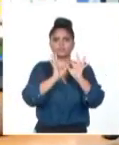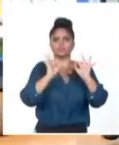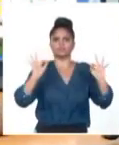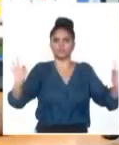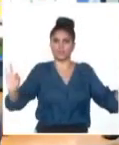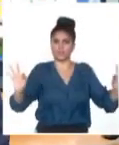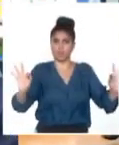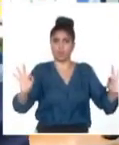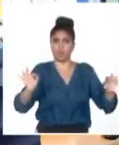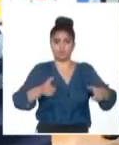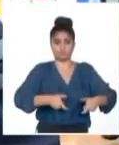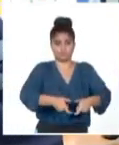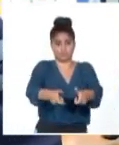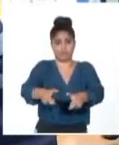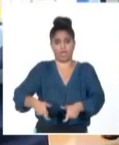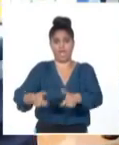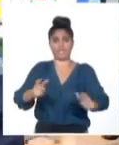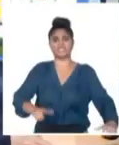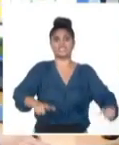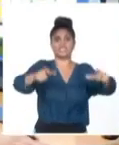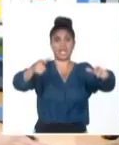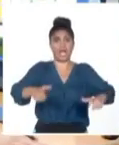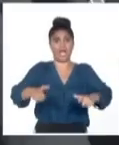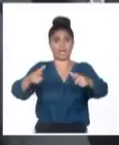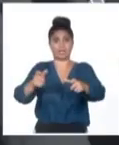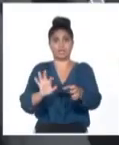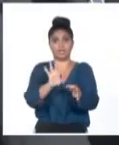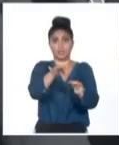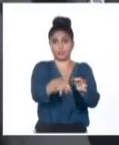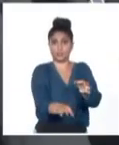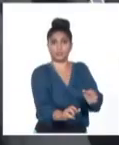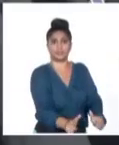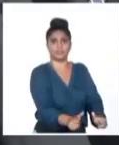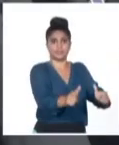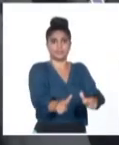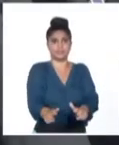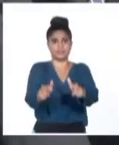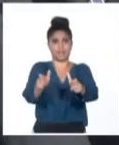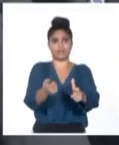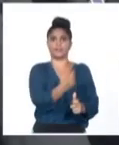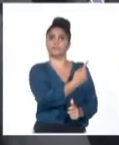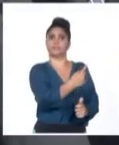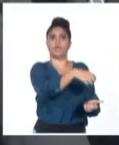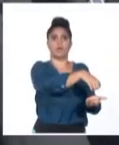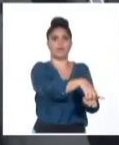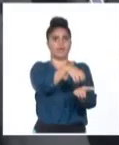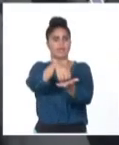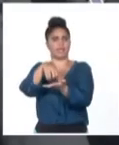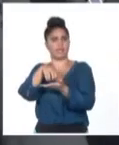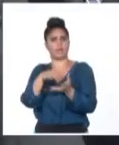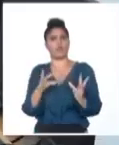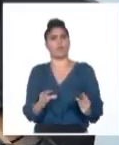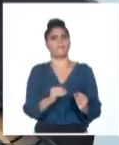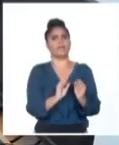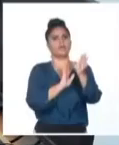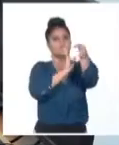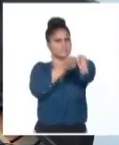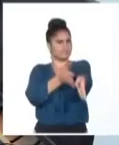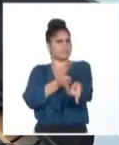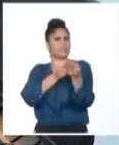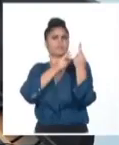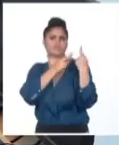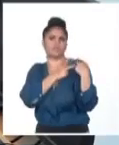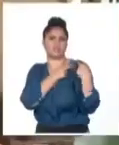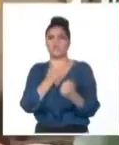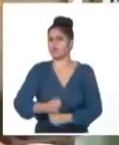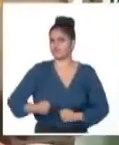proceso utilizando su máxima capacidad de refinación. En cada área, responsabilidad y compromiso con